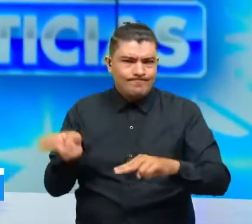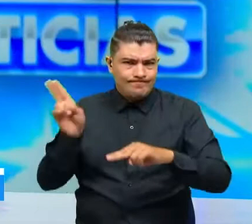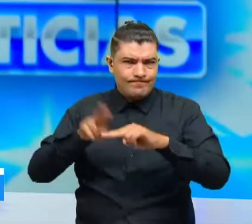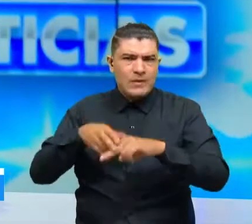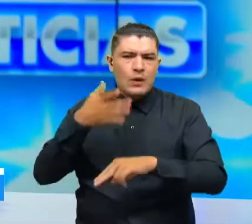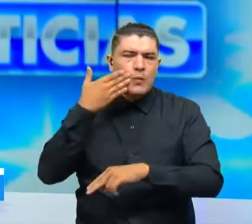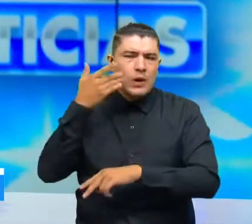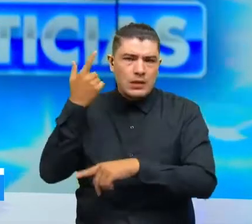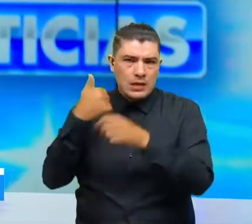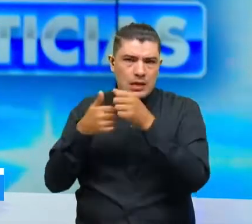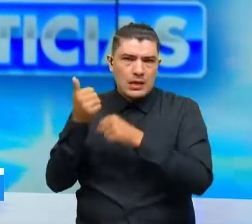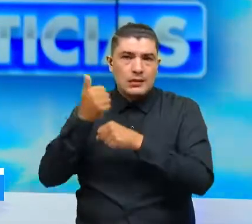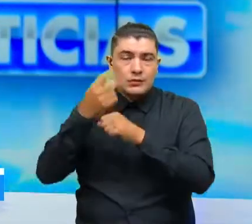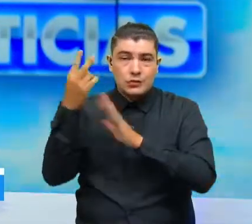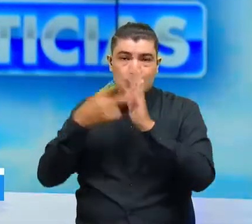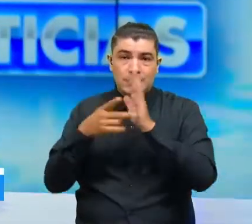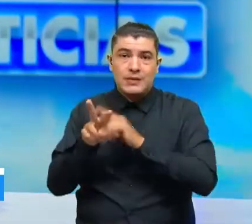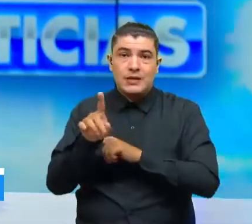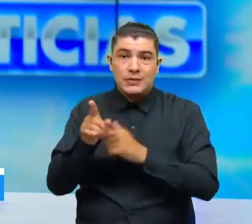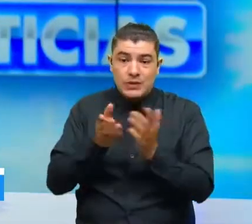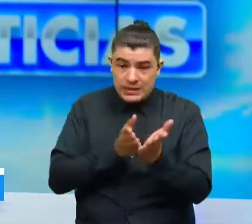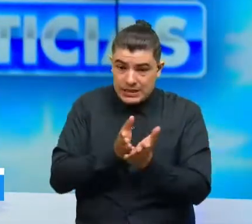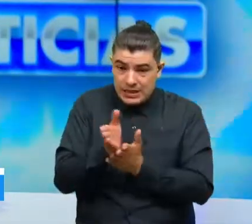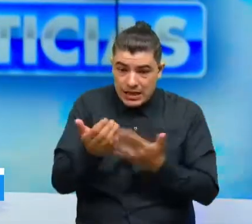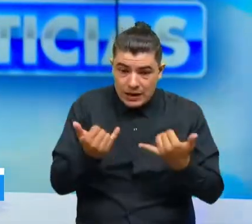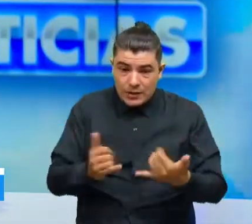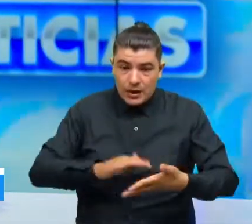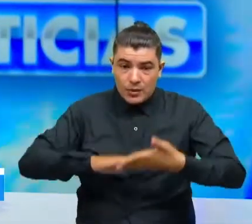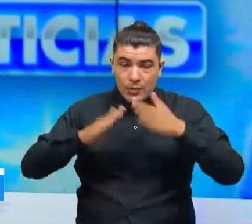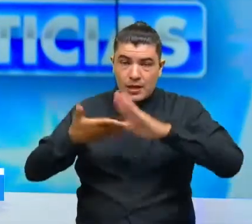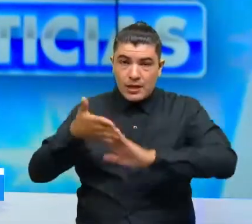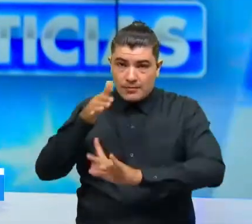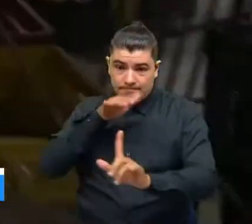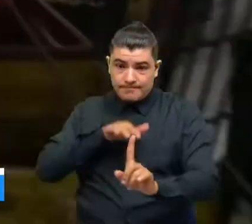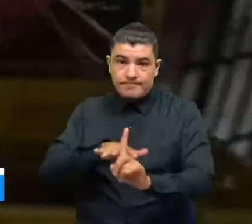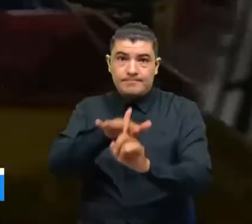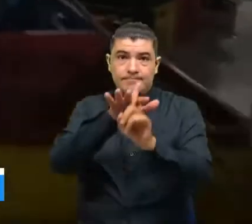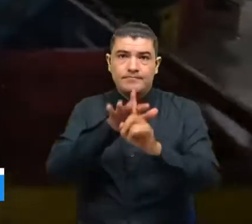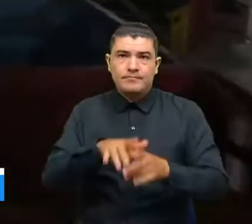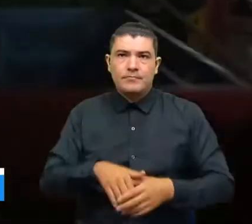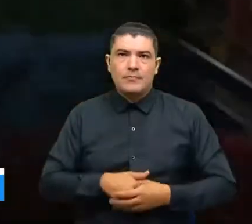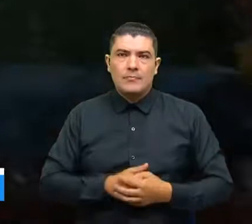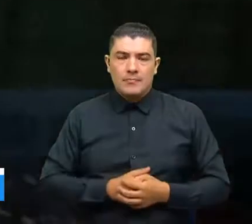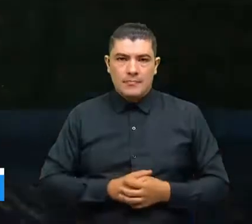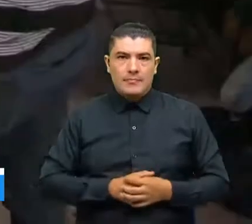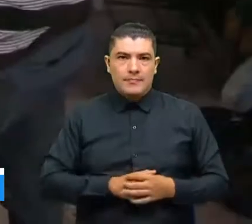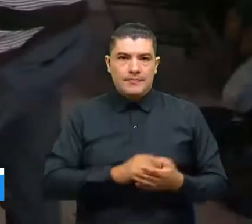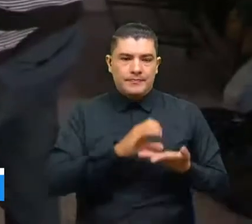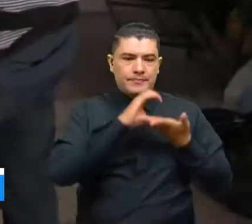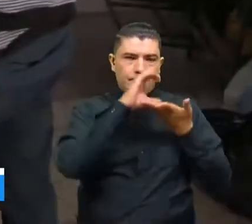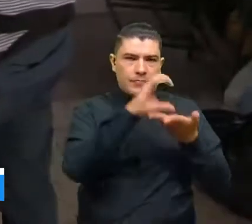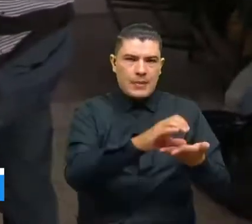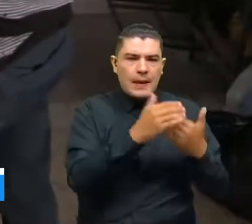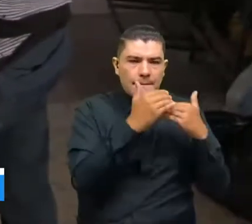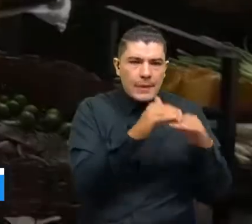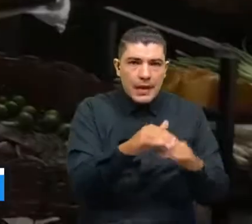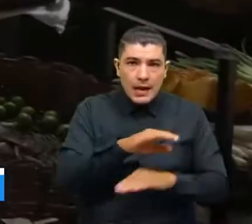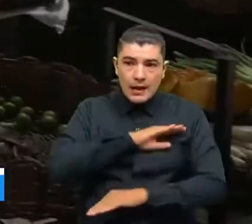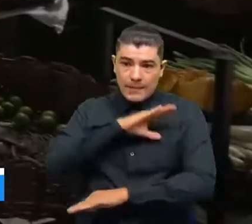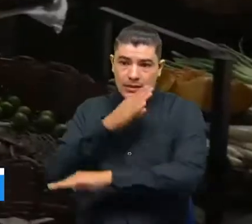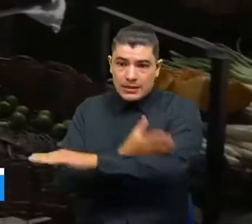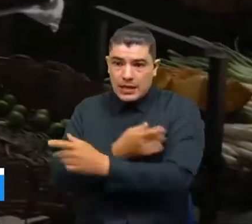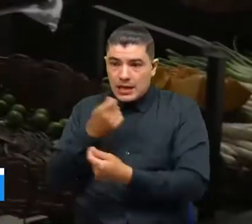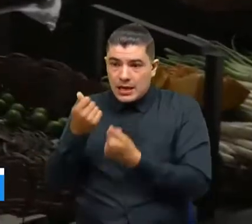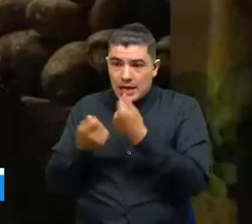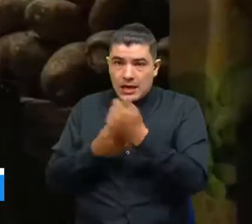el 2021 y que sigue afectando la comunidad del estado el aumento del salario mínimo el poder adquisitivo de los